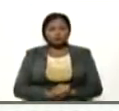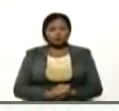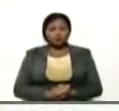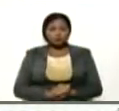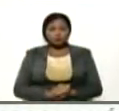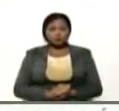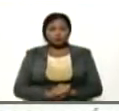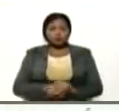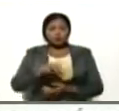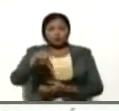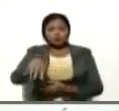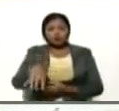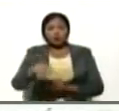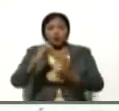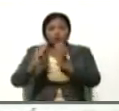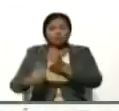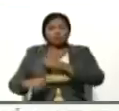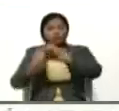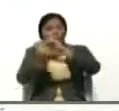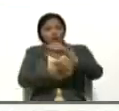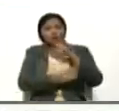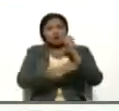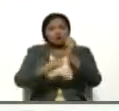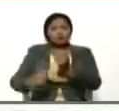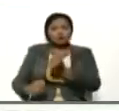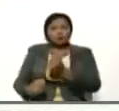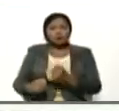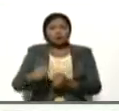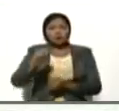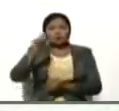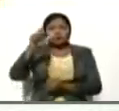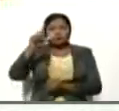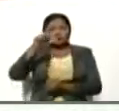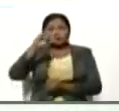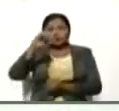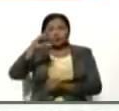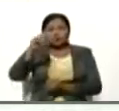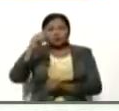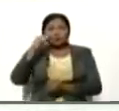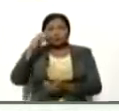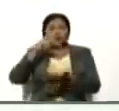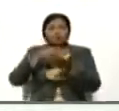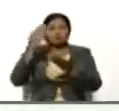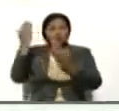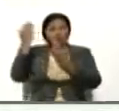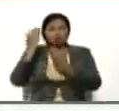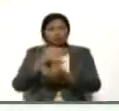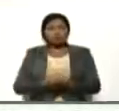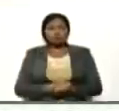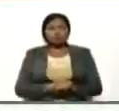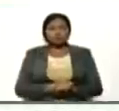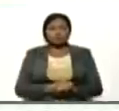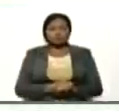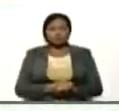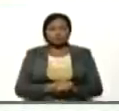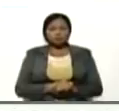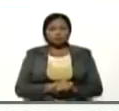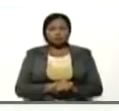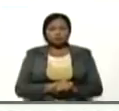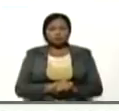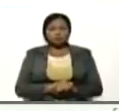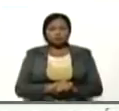Para el estado Delta Amacuro, nuestra candidata es Liseta Hernández, aquí presente, compañera. Para el